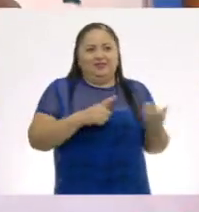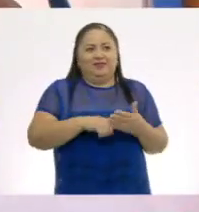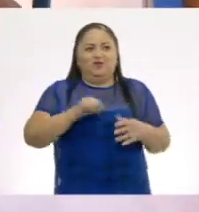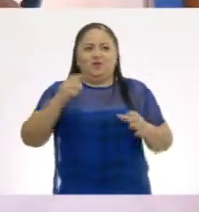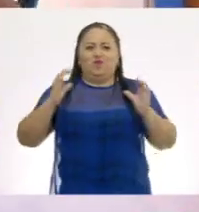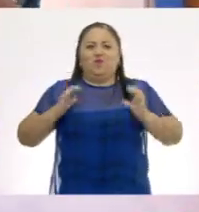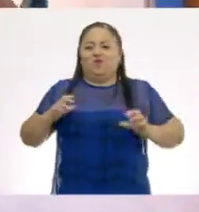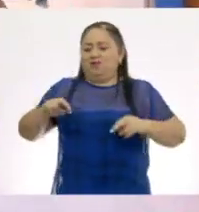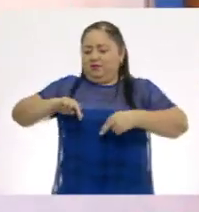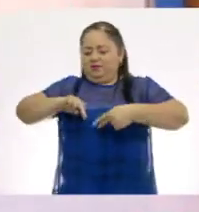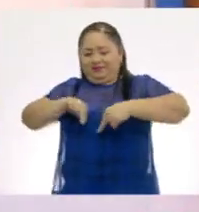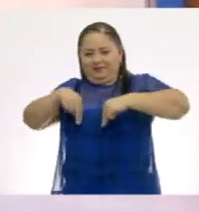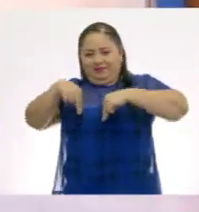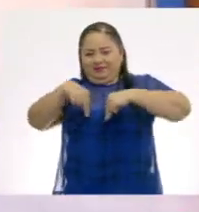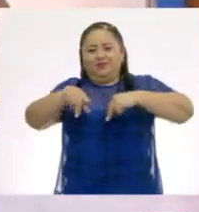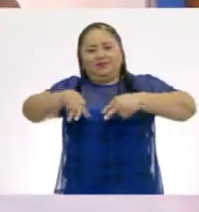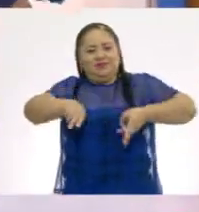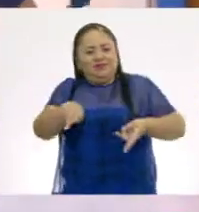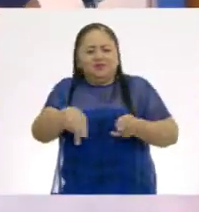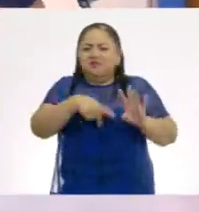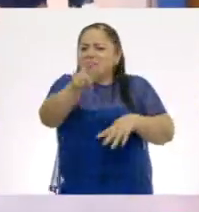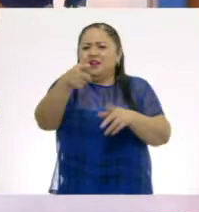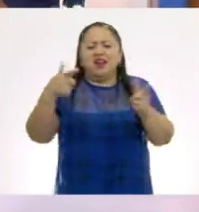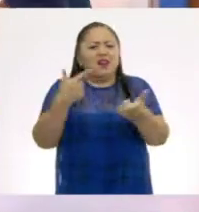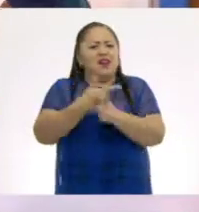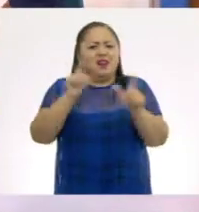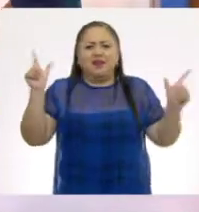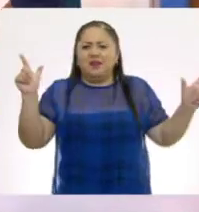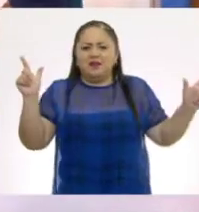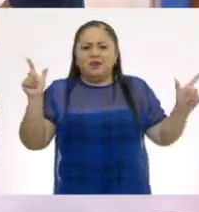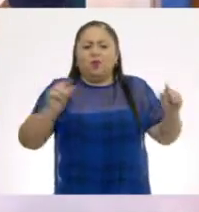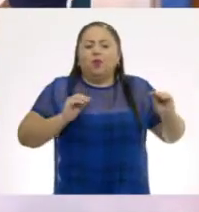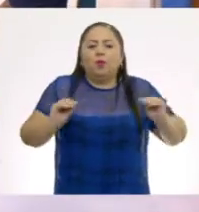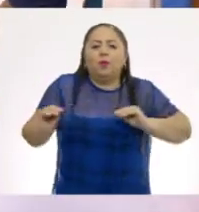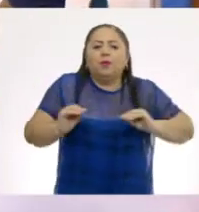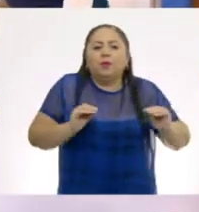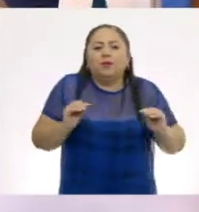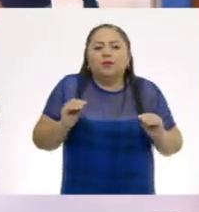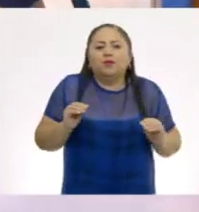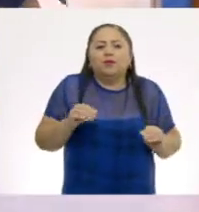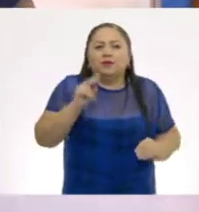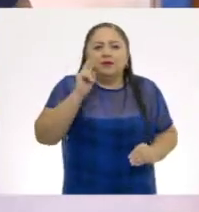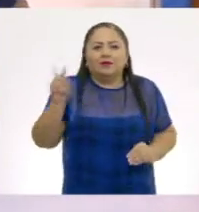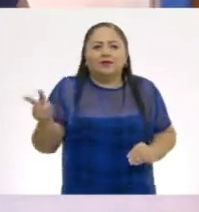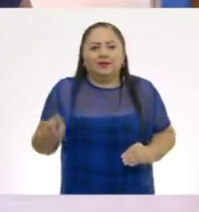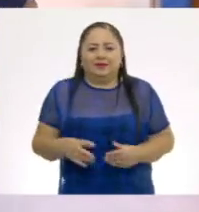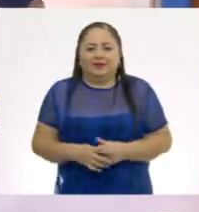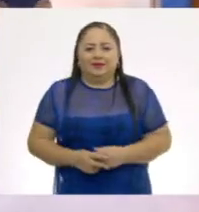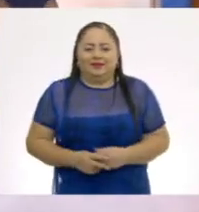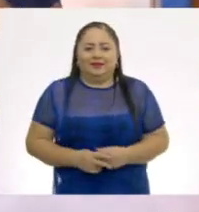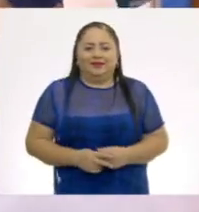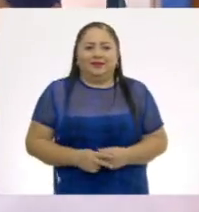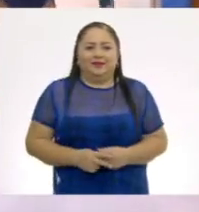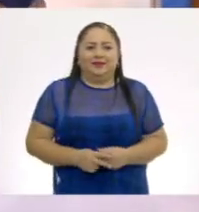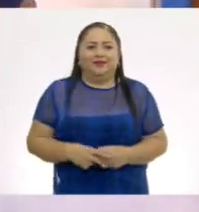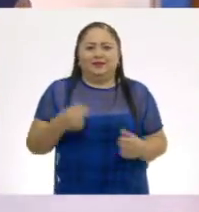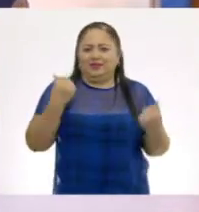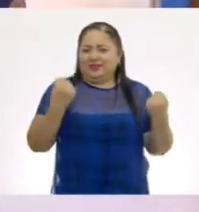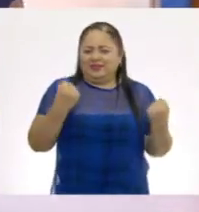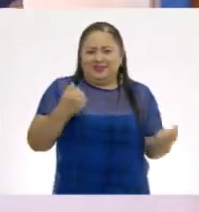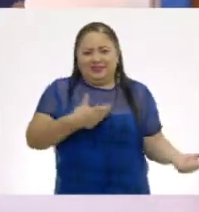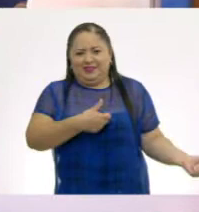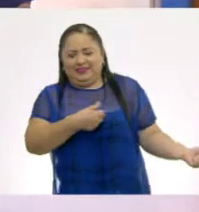otro, de la forma que ustedes quieran. Un movimiento, así. ¡Ay, qué